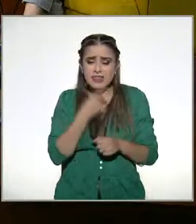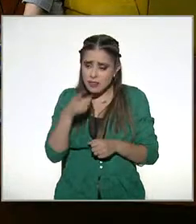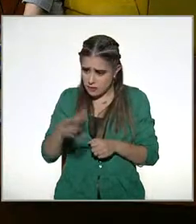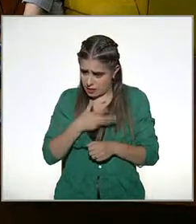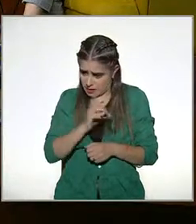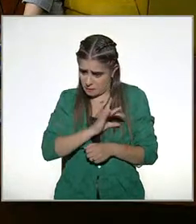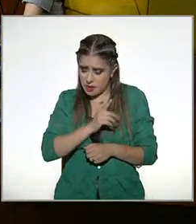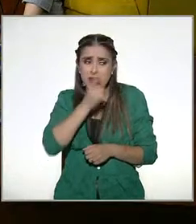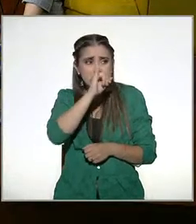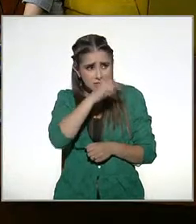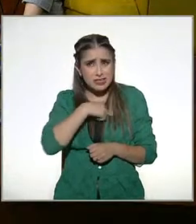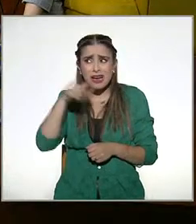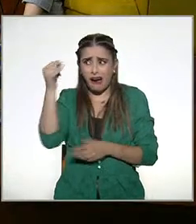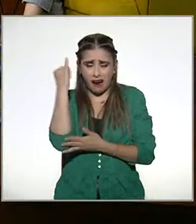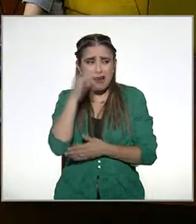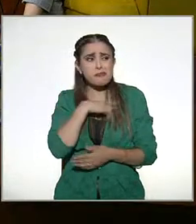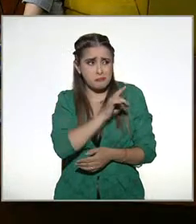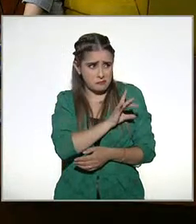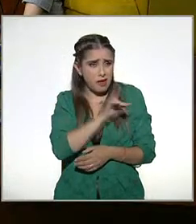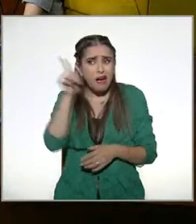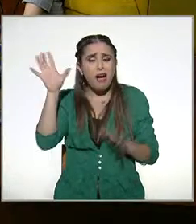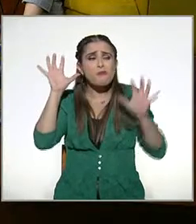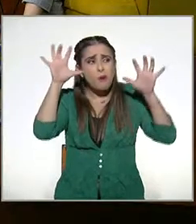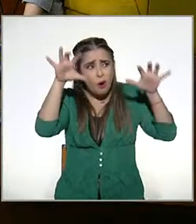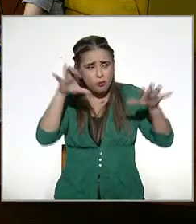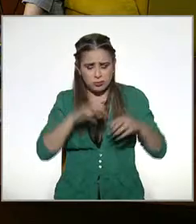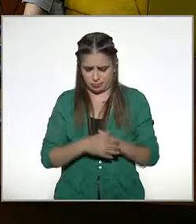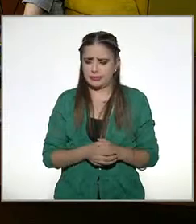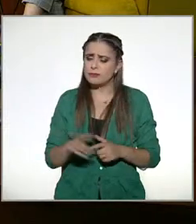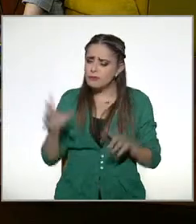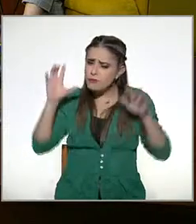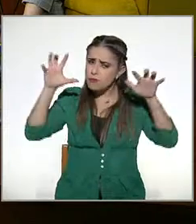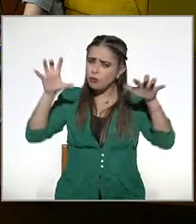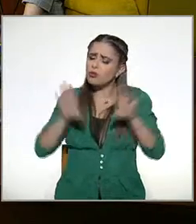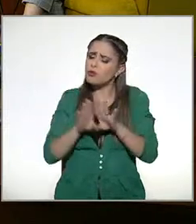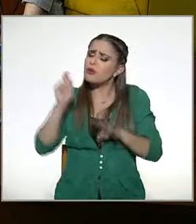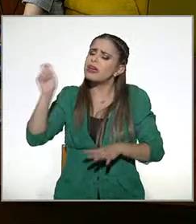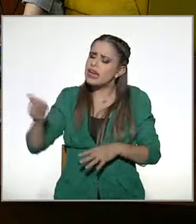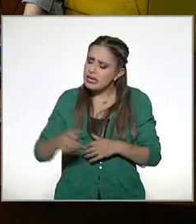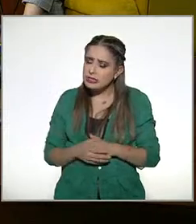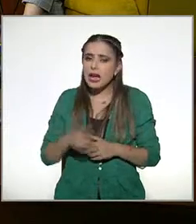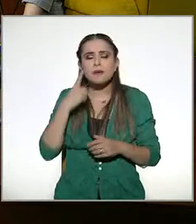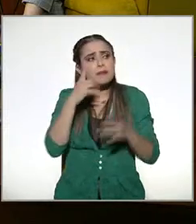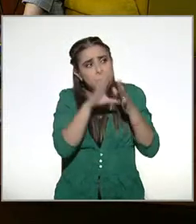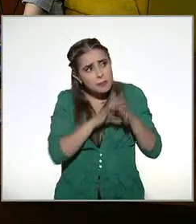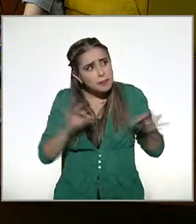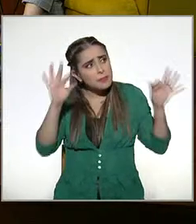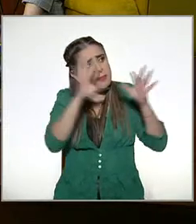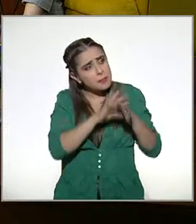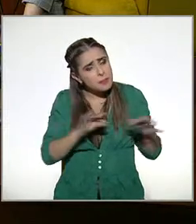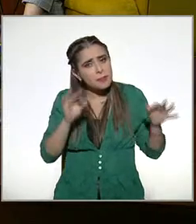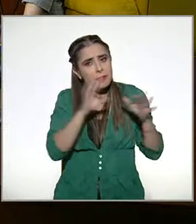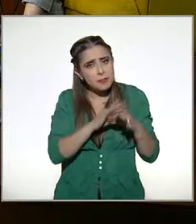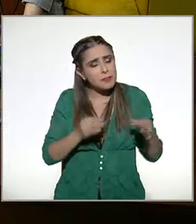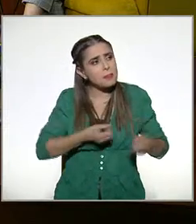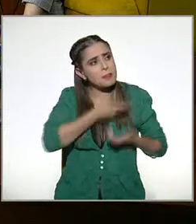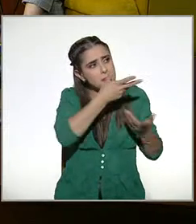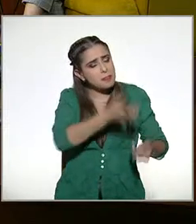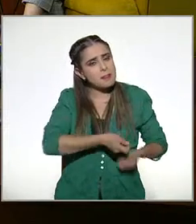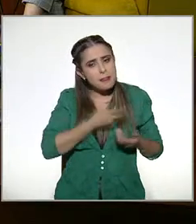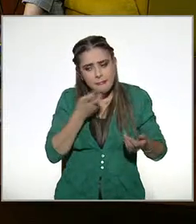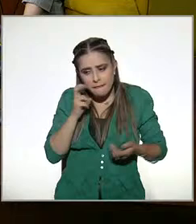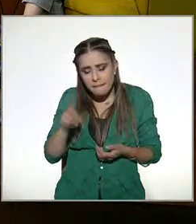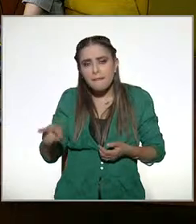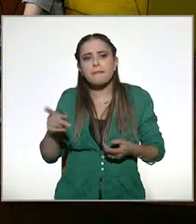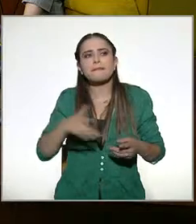a salir al jardín que porque había un monstruo afuera y me ¿cómo es ese monstruo? y me lo describía y al ponerlo en palabras como decía Miriam de alguna manera eso